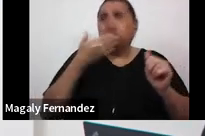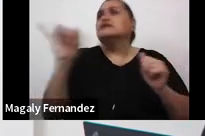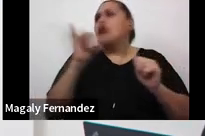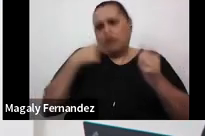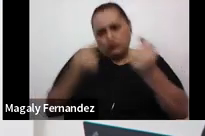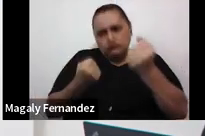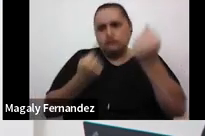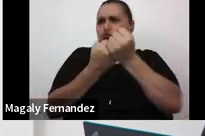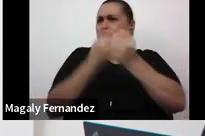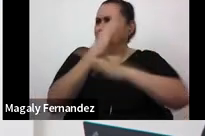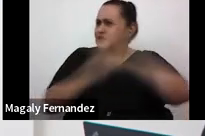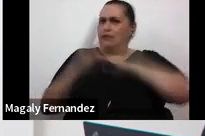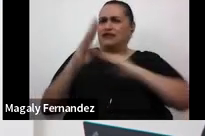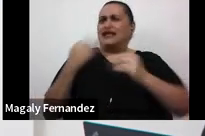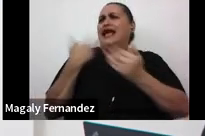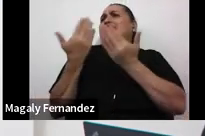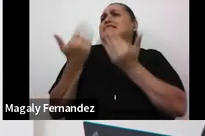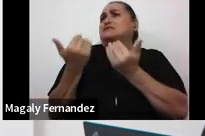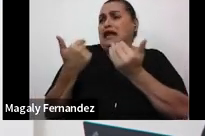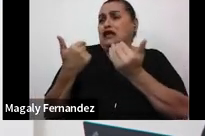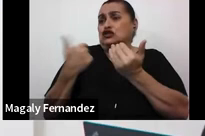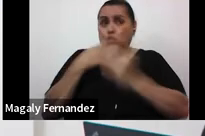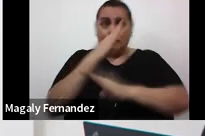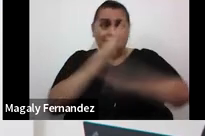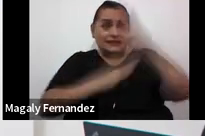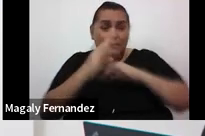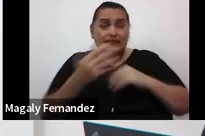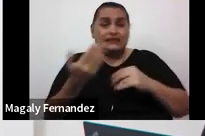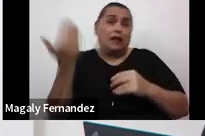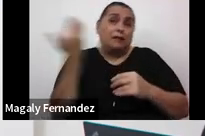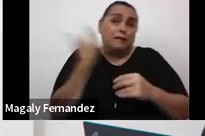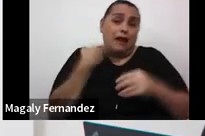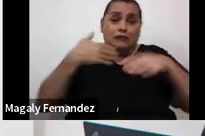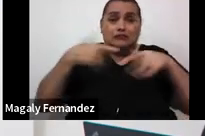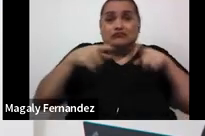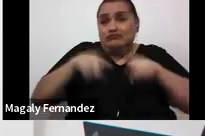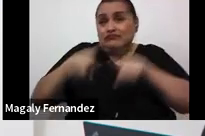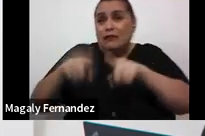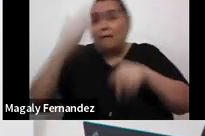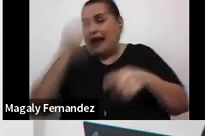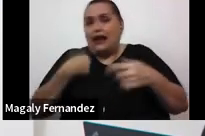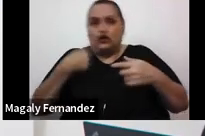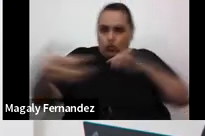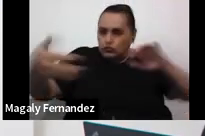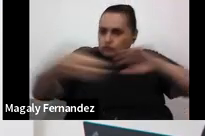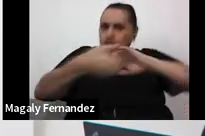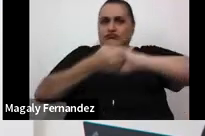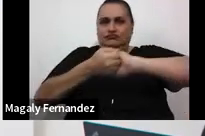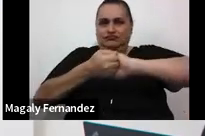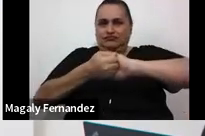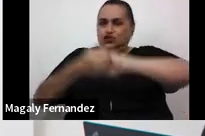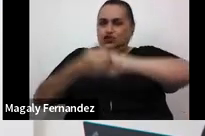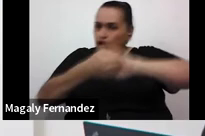la discapacidad no tenemos que esperar a adquirir una discapacidad para para empezar a hacer solidarios con con estos asuntos